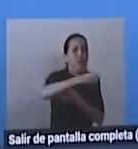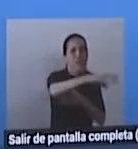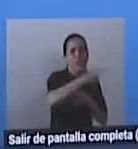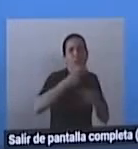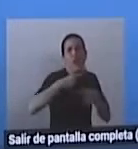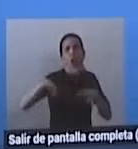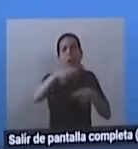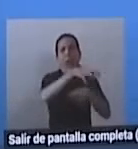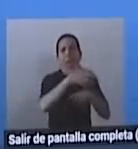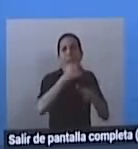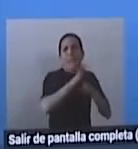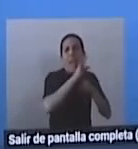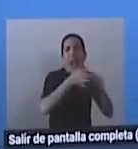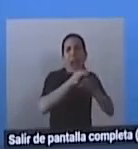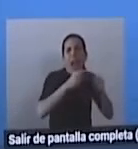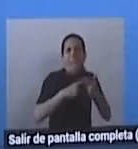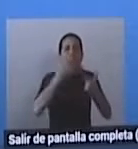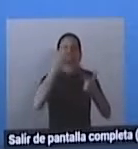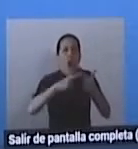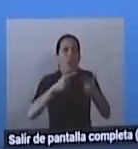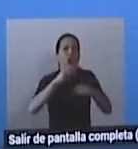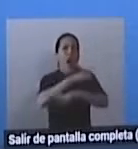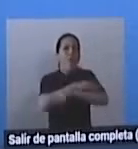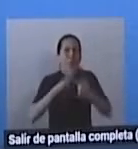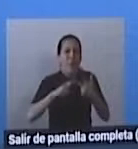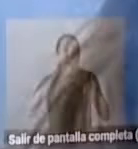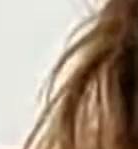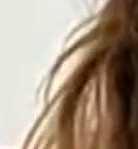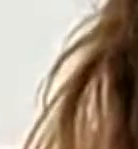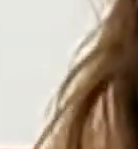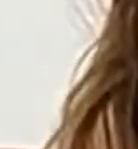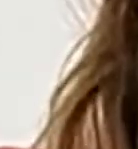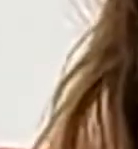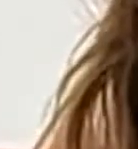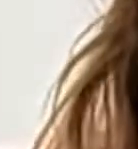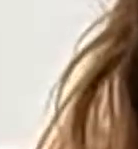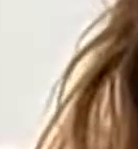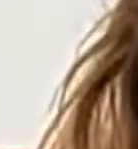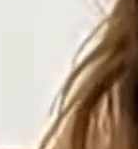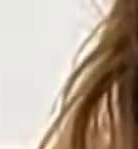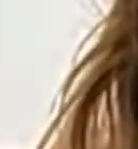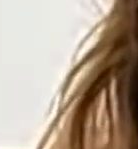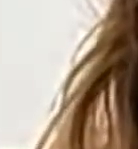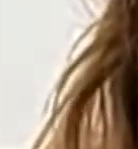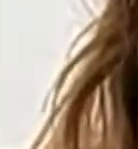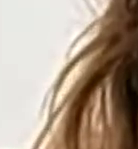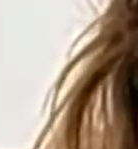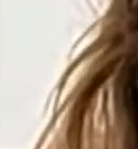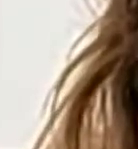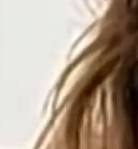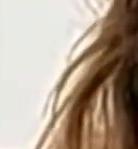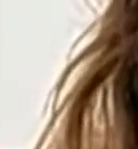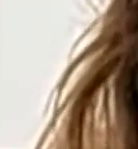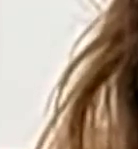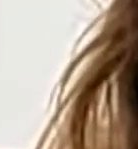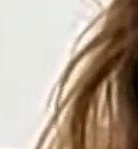exacto. Me parece que todos somos conscientes de que en esta crisis económica salvaguardar esos puestos de trabajo, cuidar a los santafesinos y a los productores